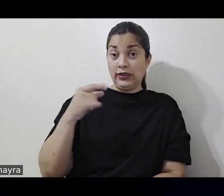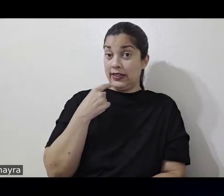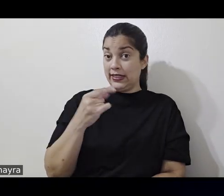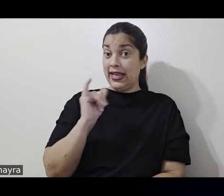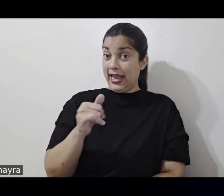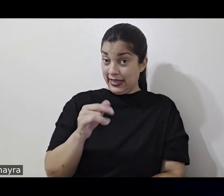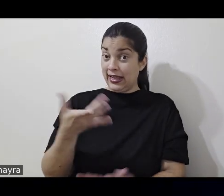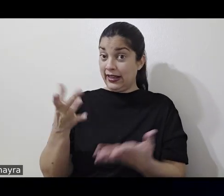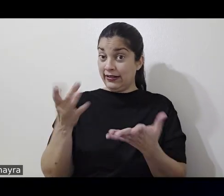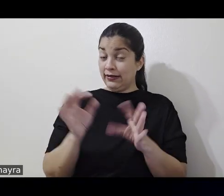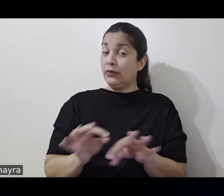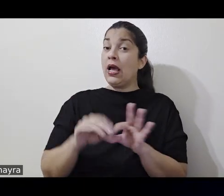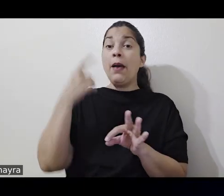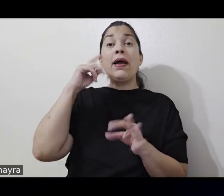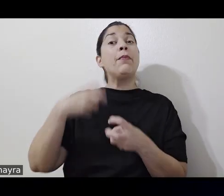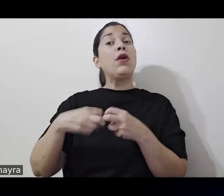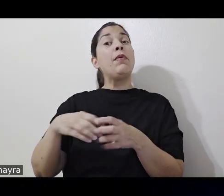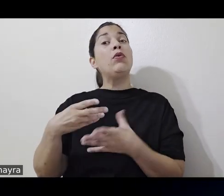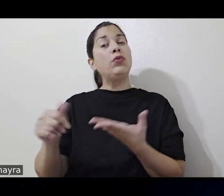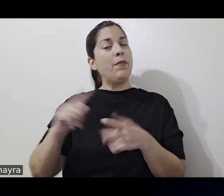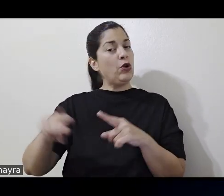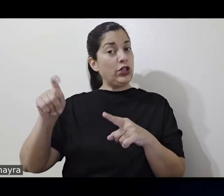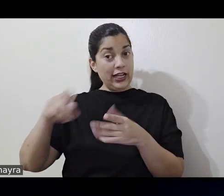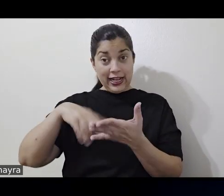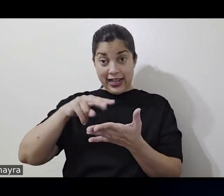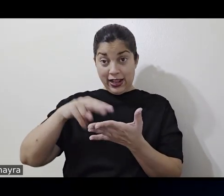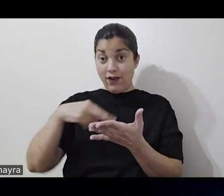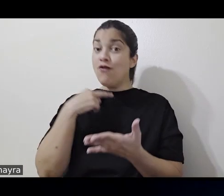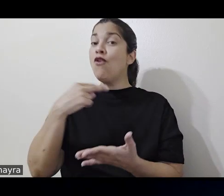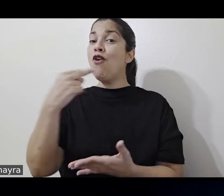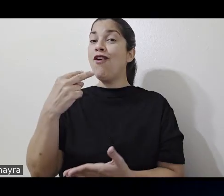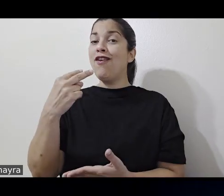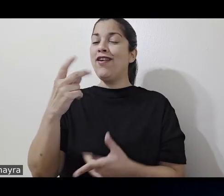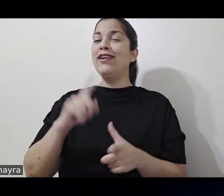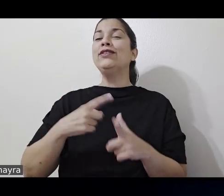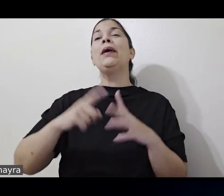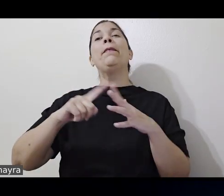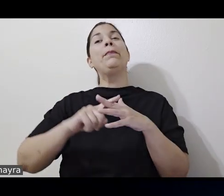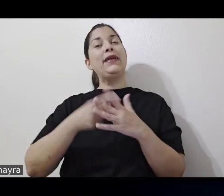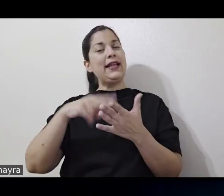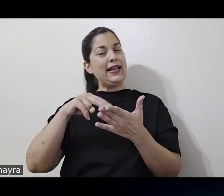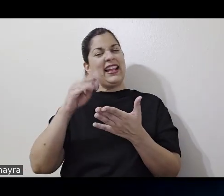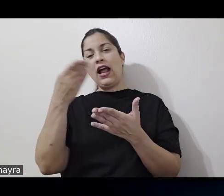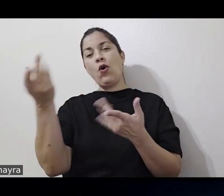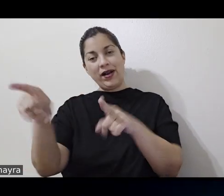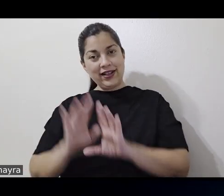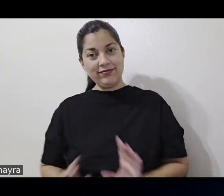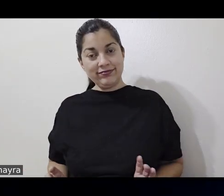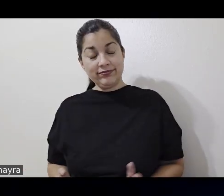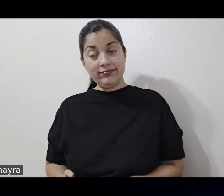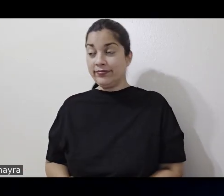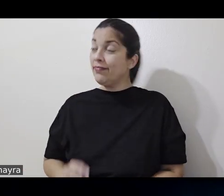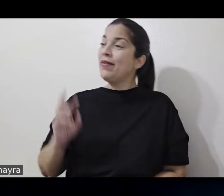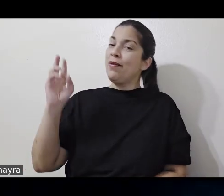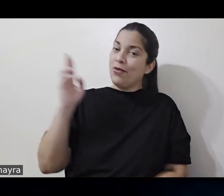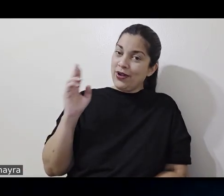que tú salgas de ese problema. Pero tienes que leerlo en voz alta. Y ahí empieza a leerlo y algo pasa. Por eso, y